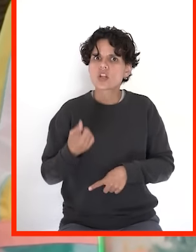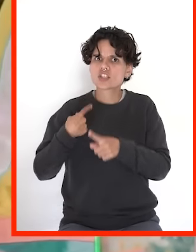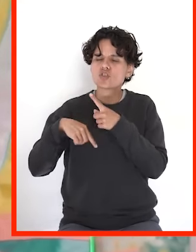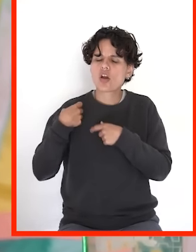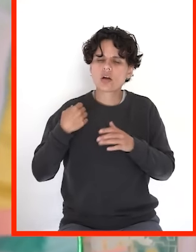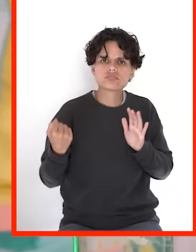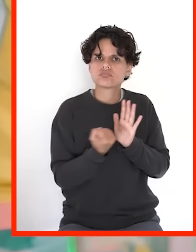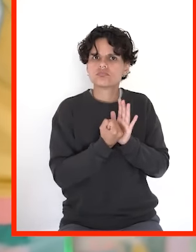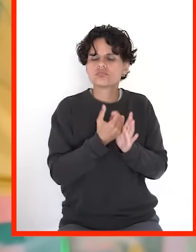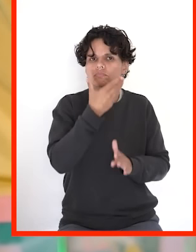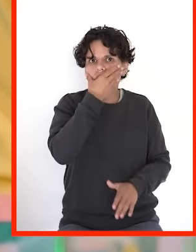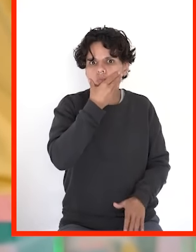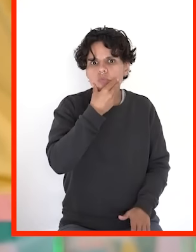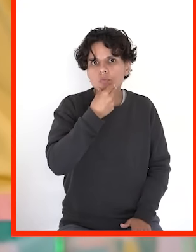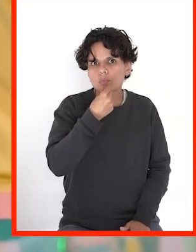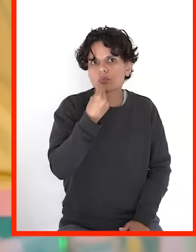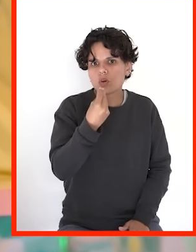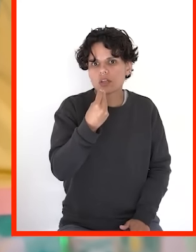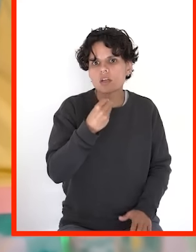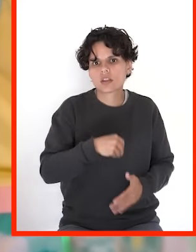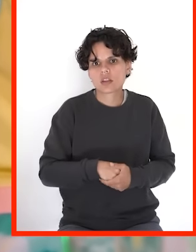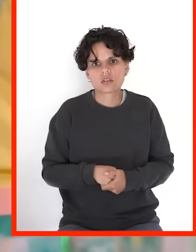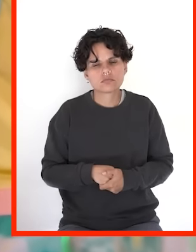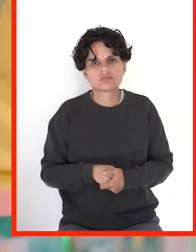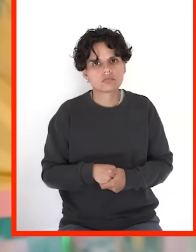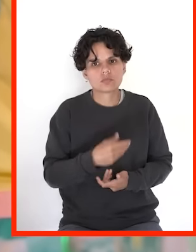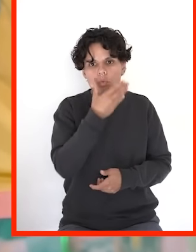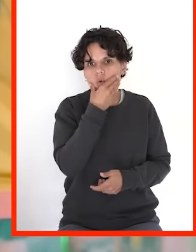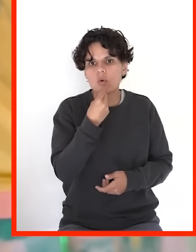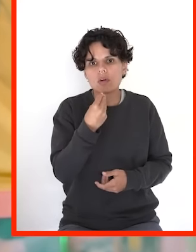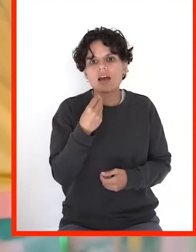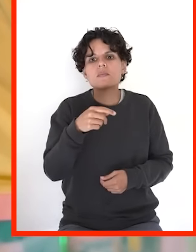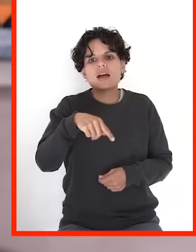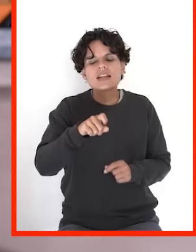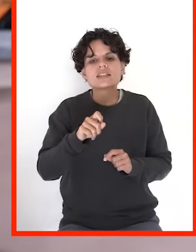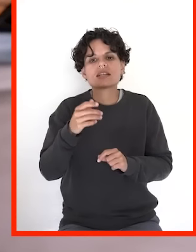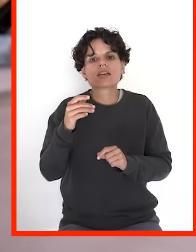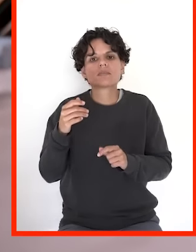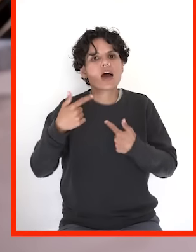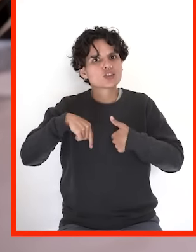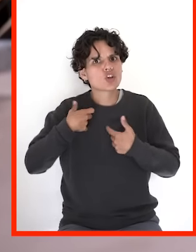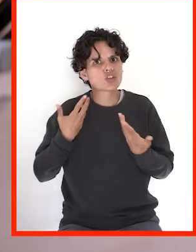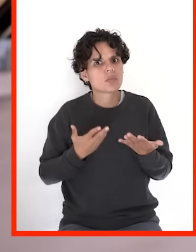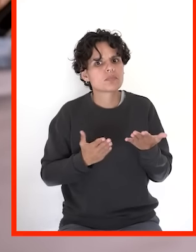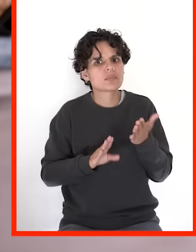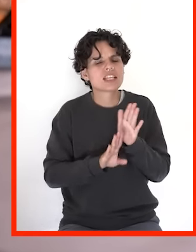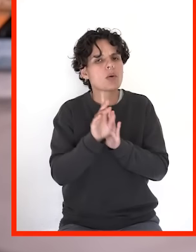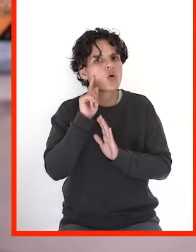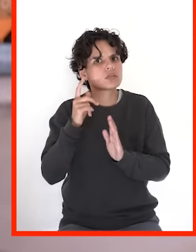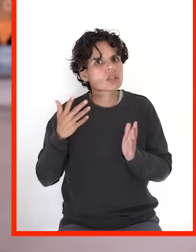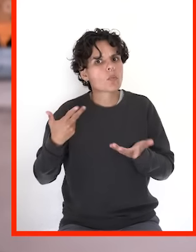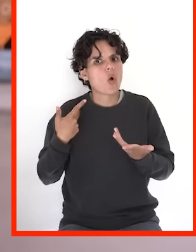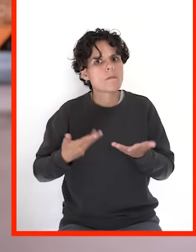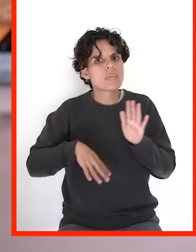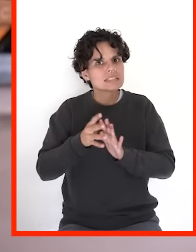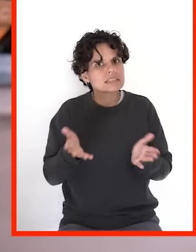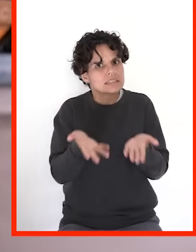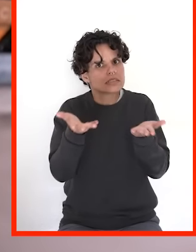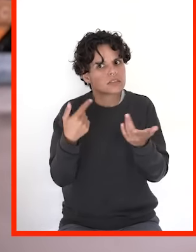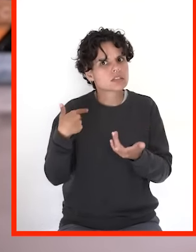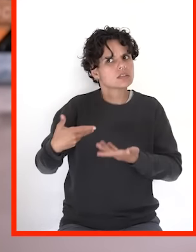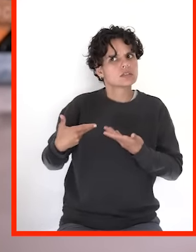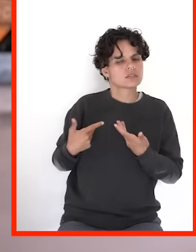para la banda. MC Browen nos dio, como decís tú, los primeros empujones. Quizás no hubiésemos tenido la repercusión que